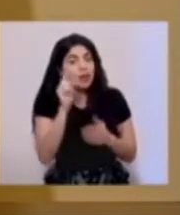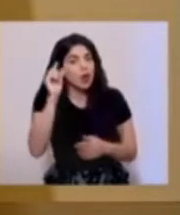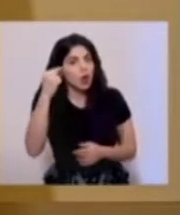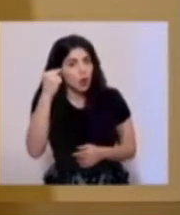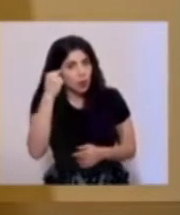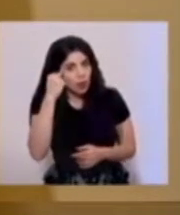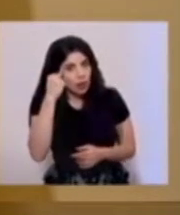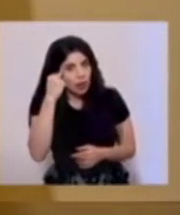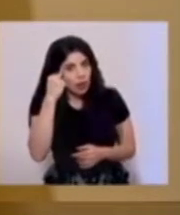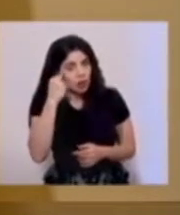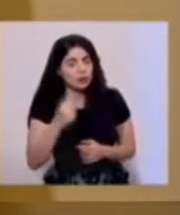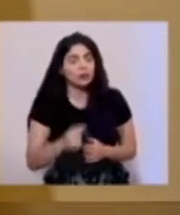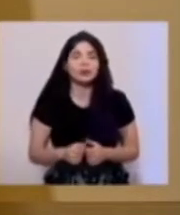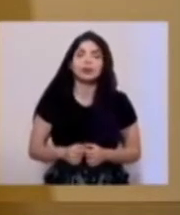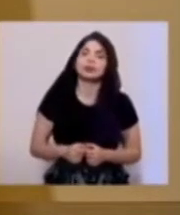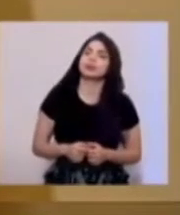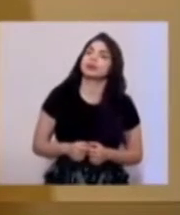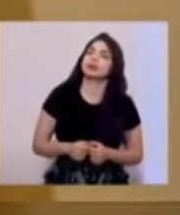gobierno,